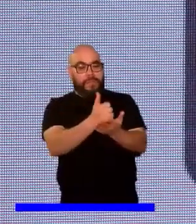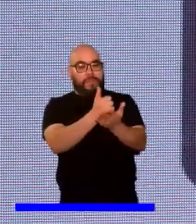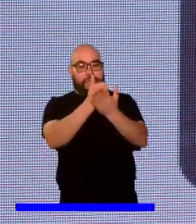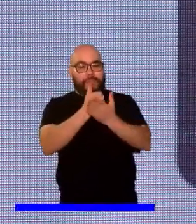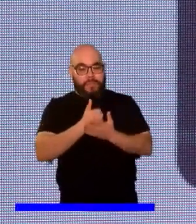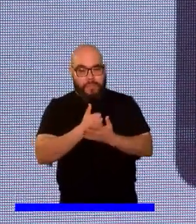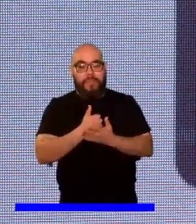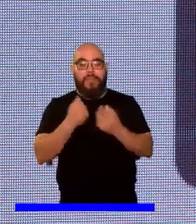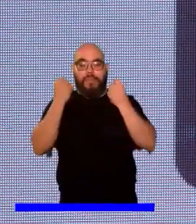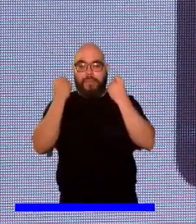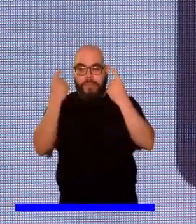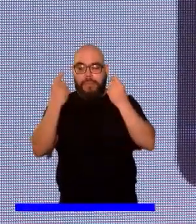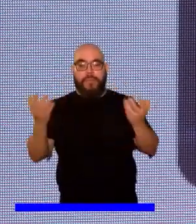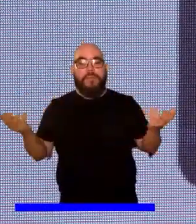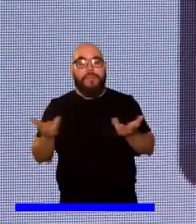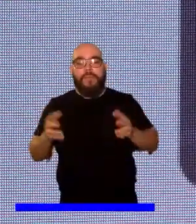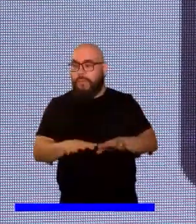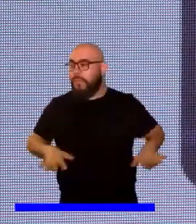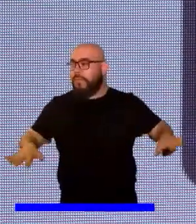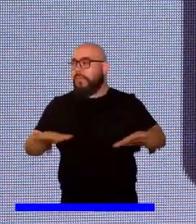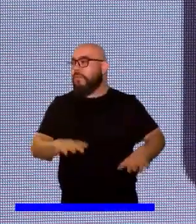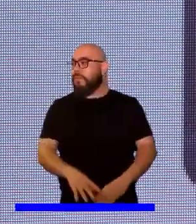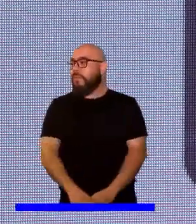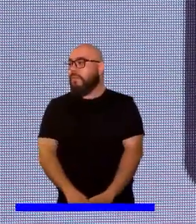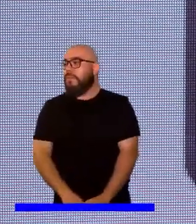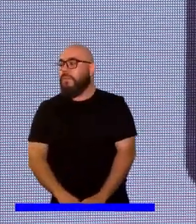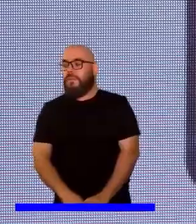ayudar entendiendo en dónde estoy?